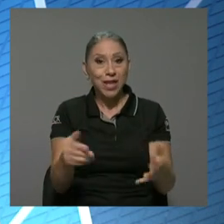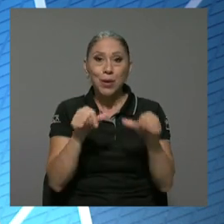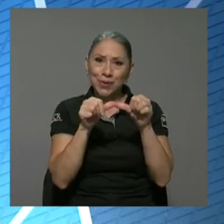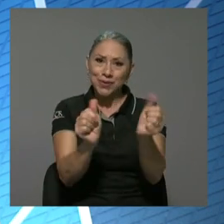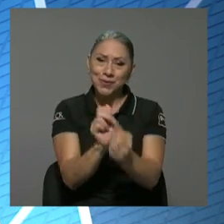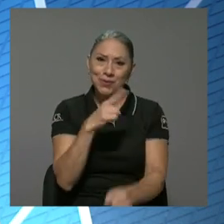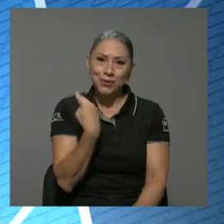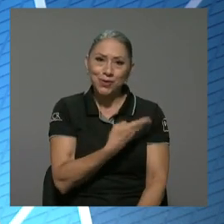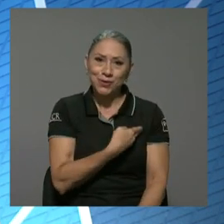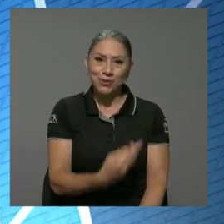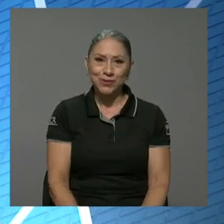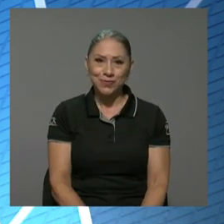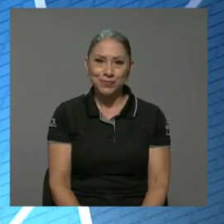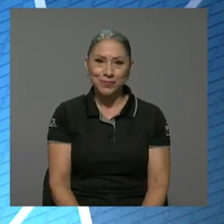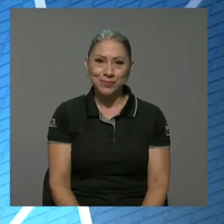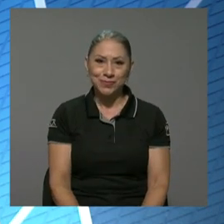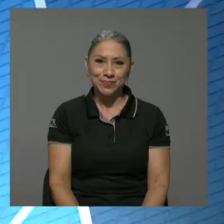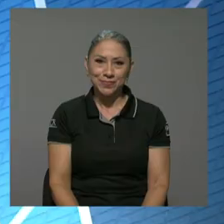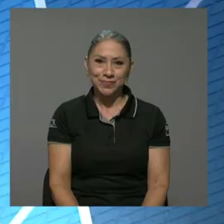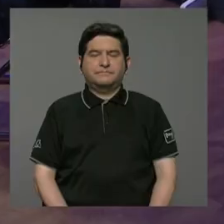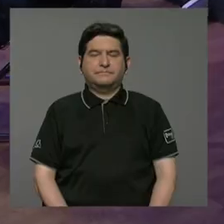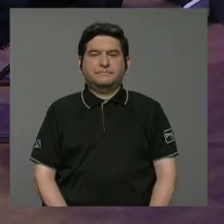con nosotros.